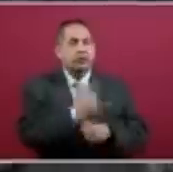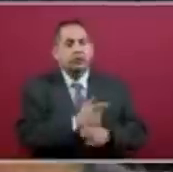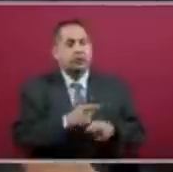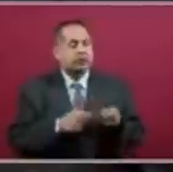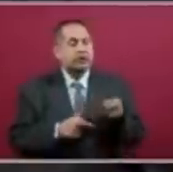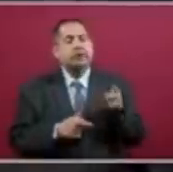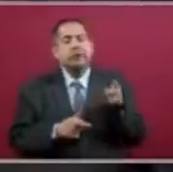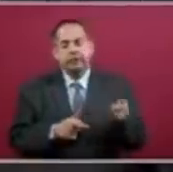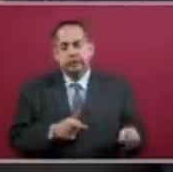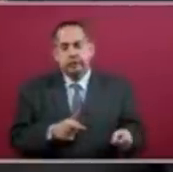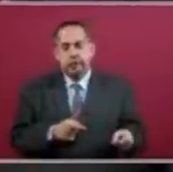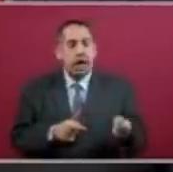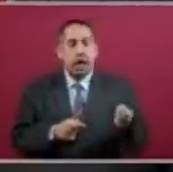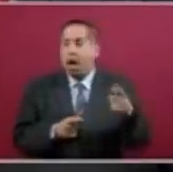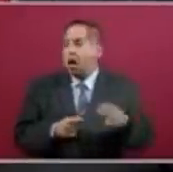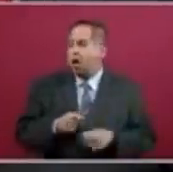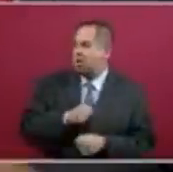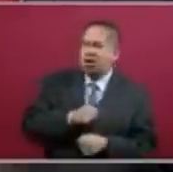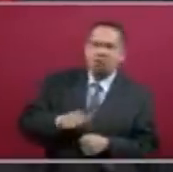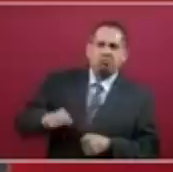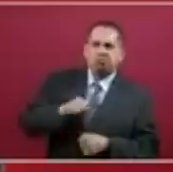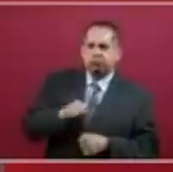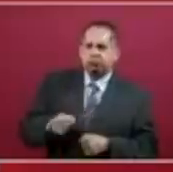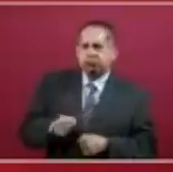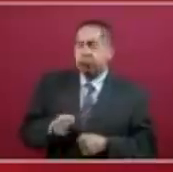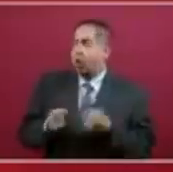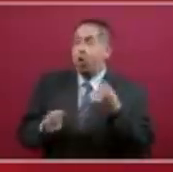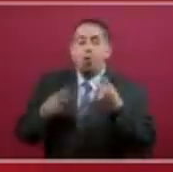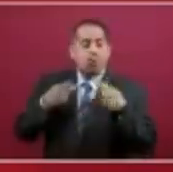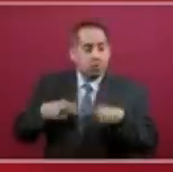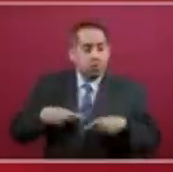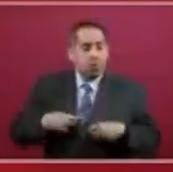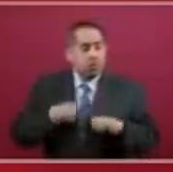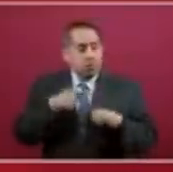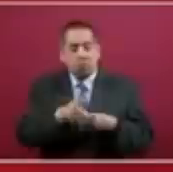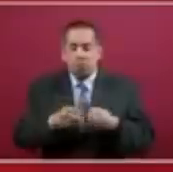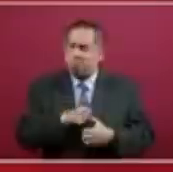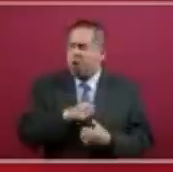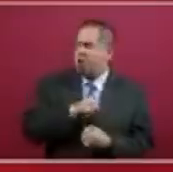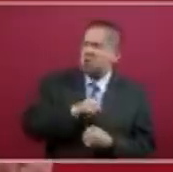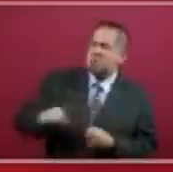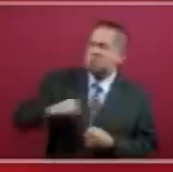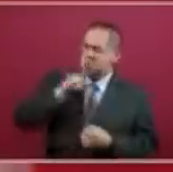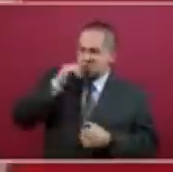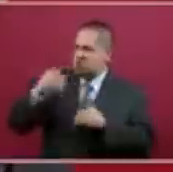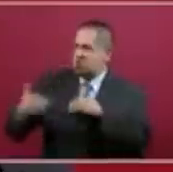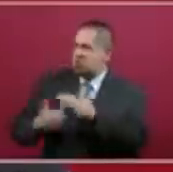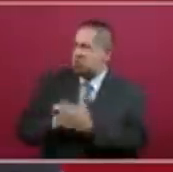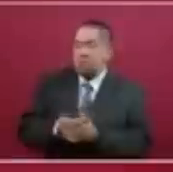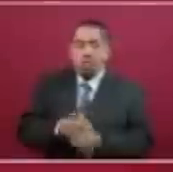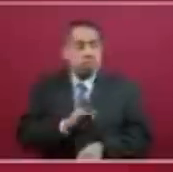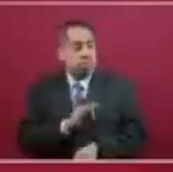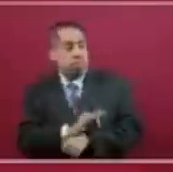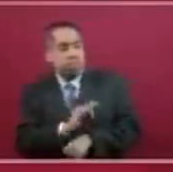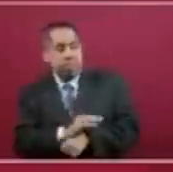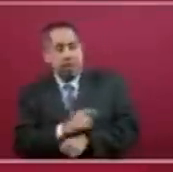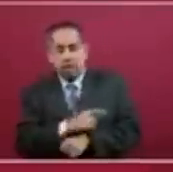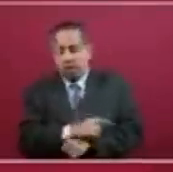hubo resistencia de algunos pobladores para que no